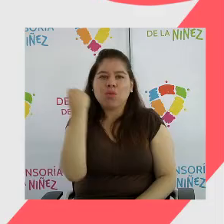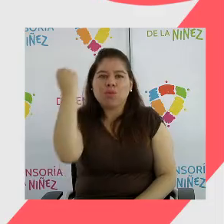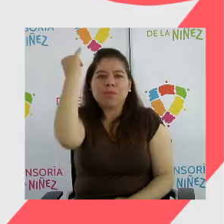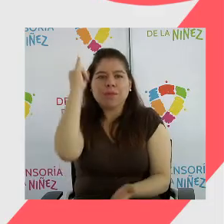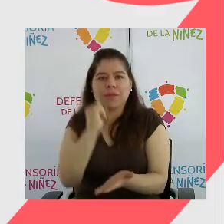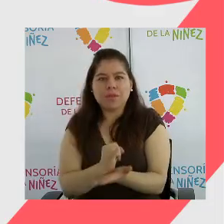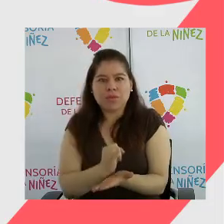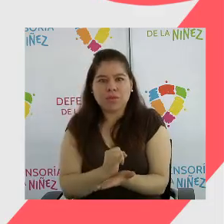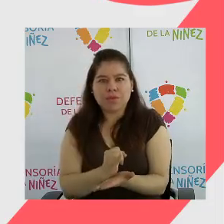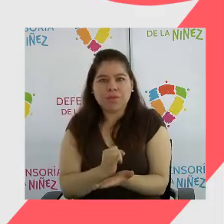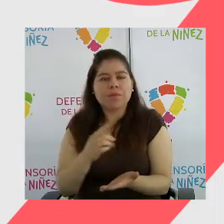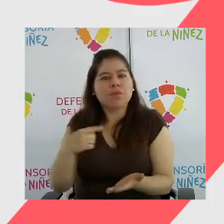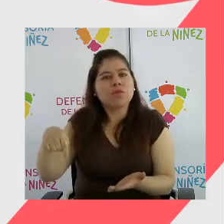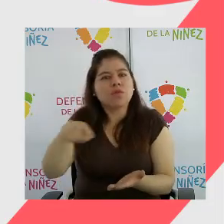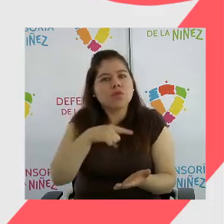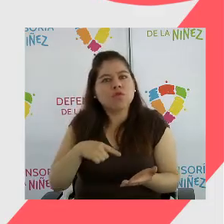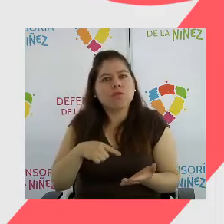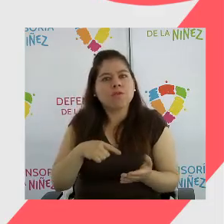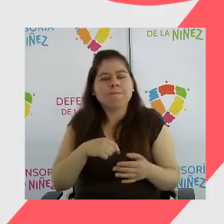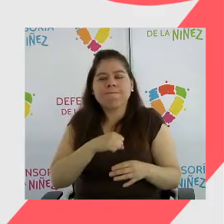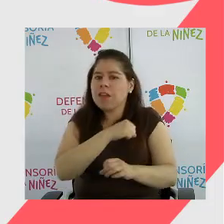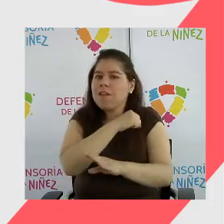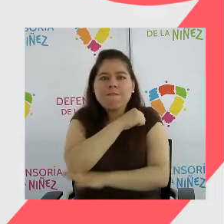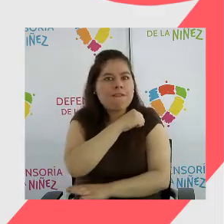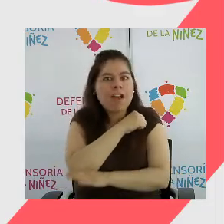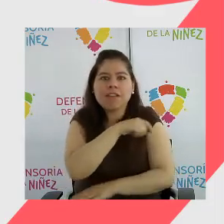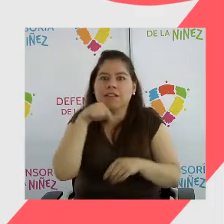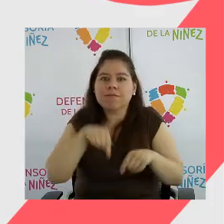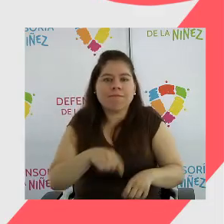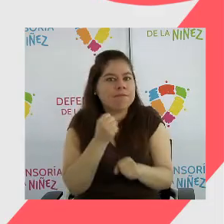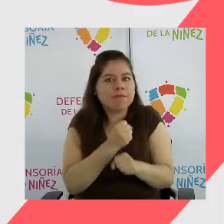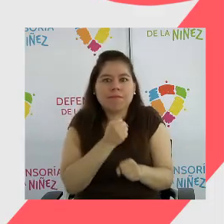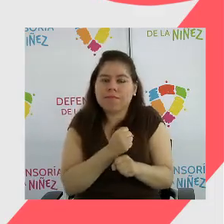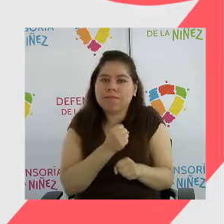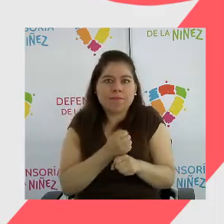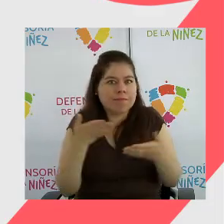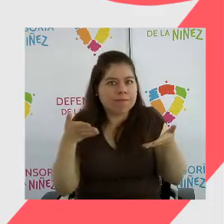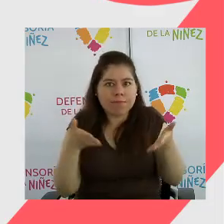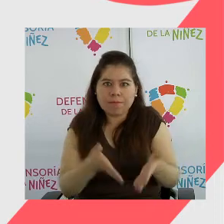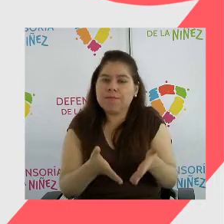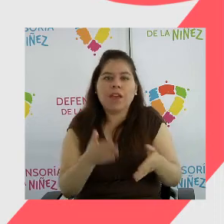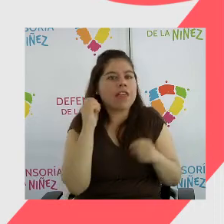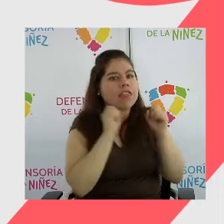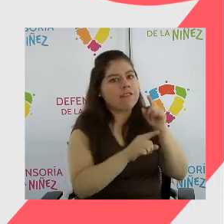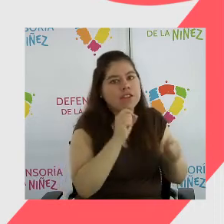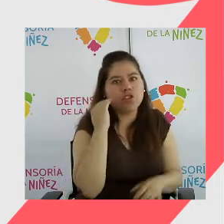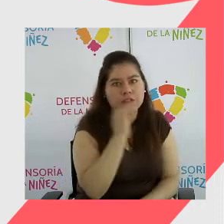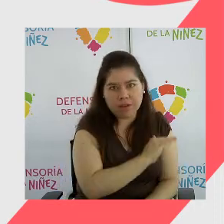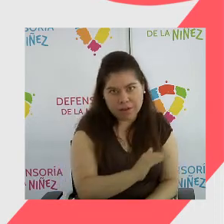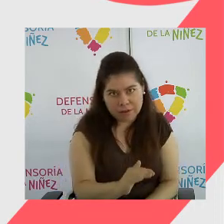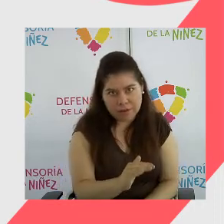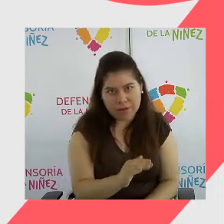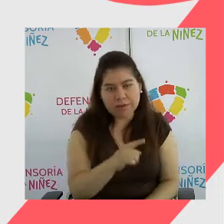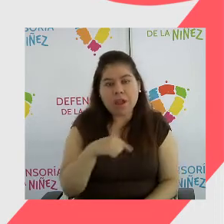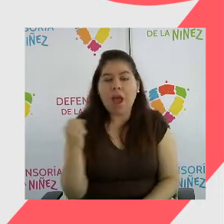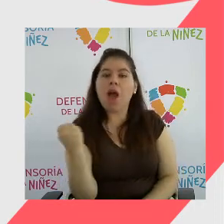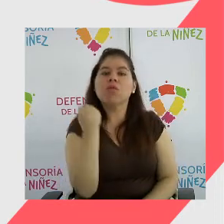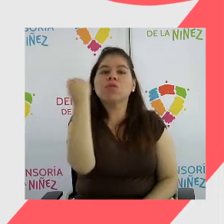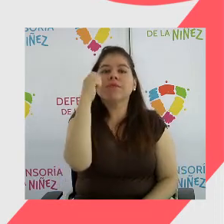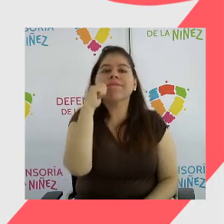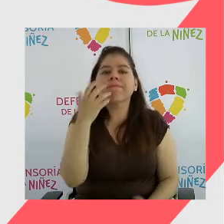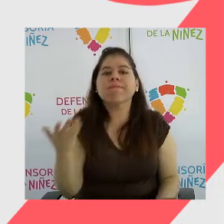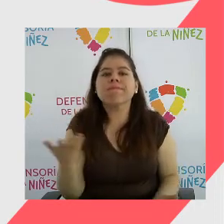eje central del trabajo de la Defensoría de la Niñez. La autonomía es lo que nos permite tener la posibilidad